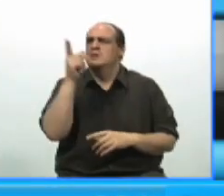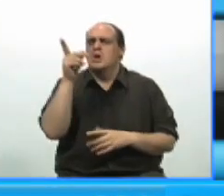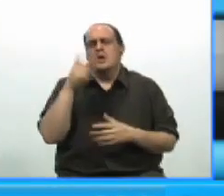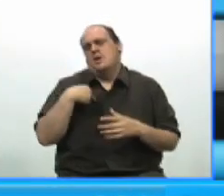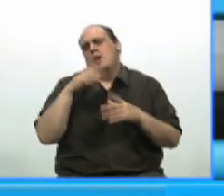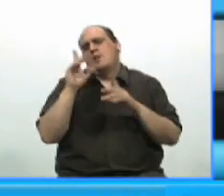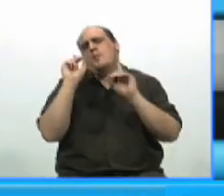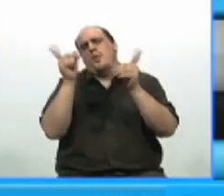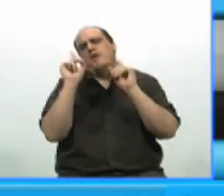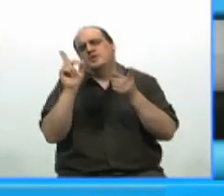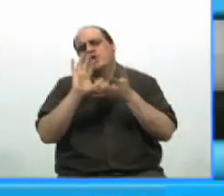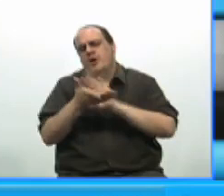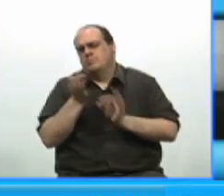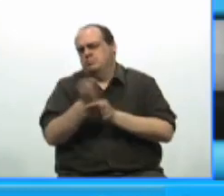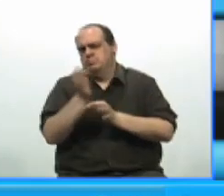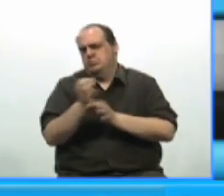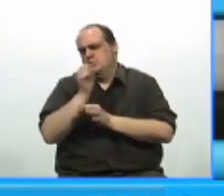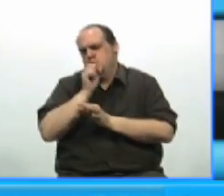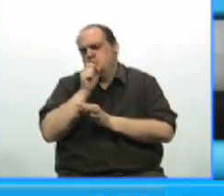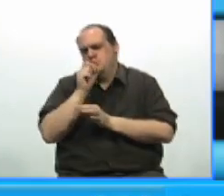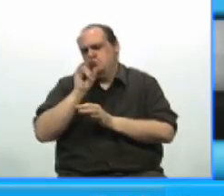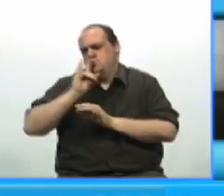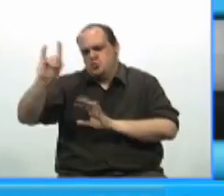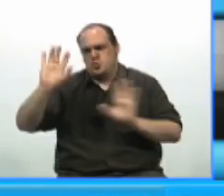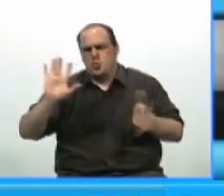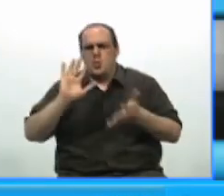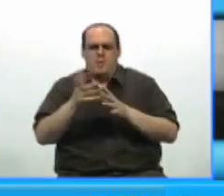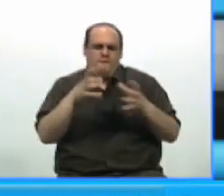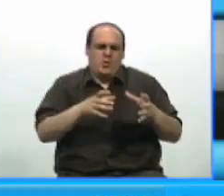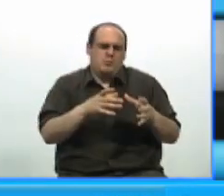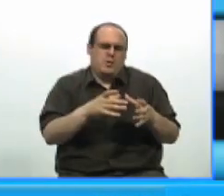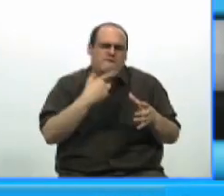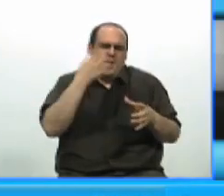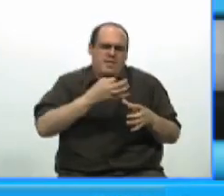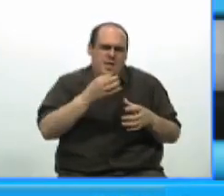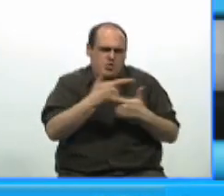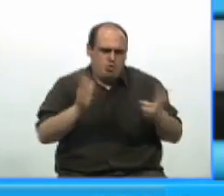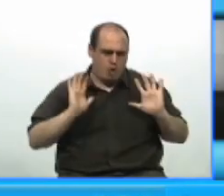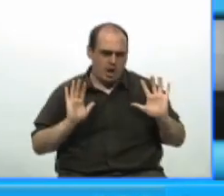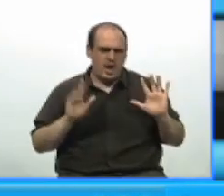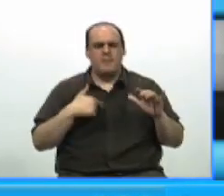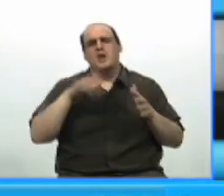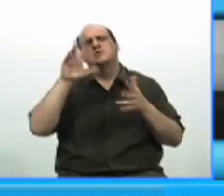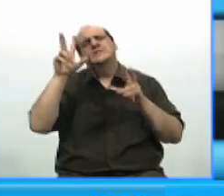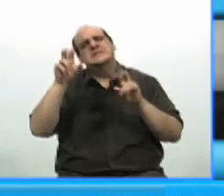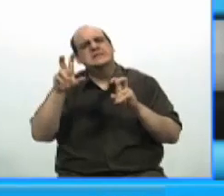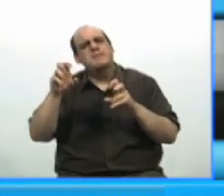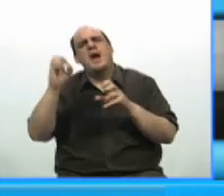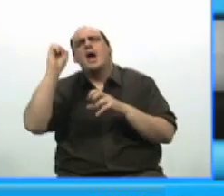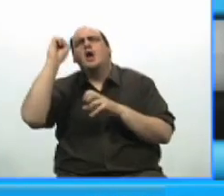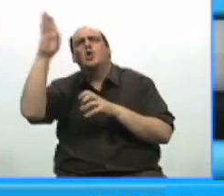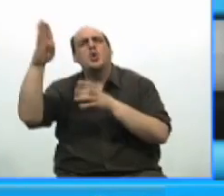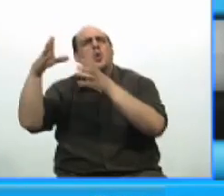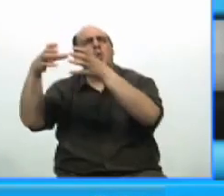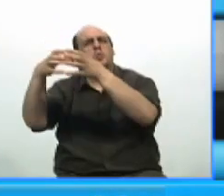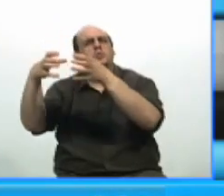con su librito, ¿no? El fútbol lo único que tiene de absoluto es que todas las verdades son relativas, pero te llama la atención cuando en algunos clubes